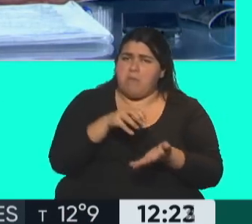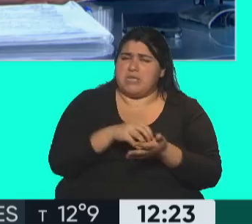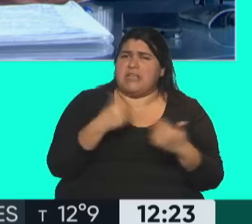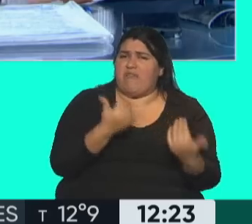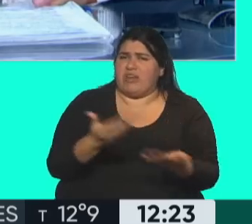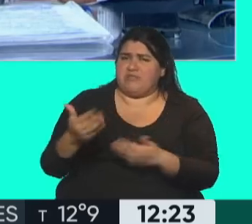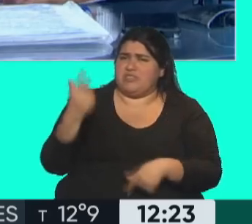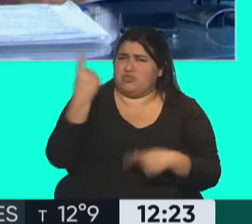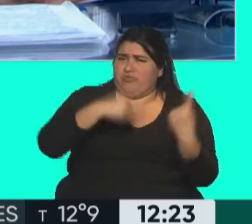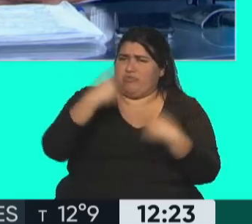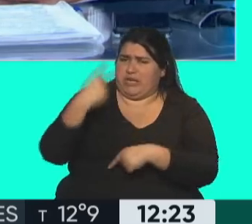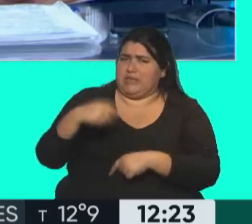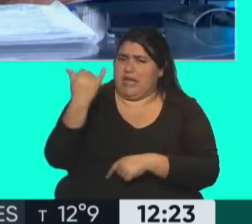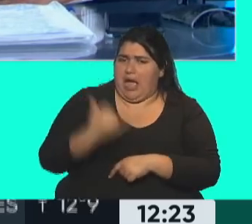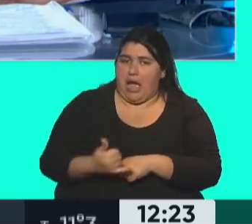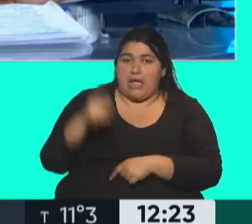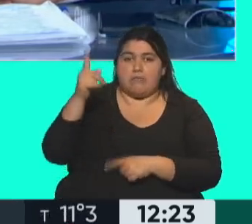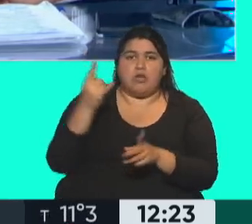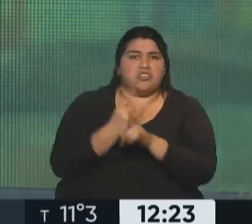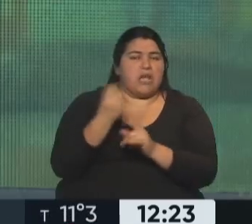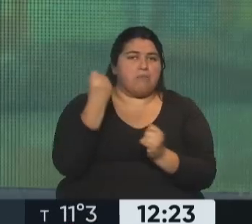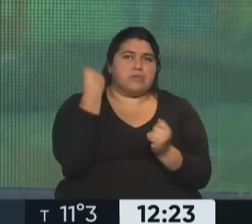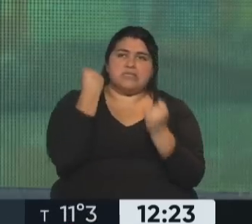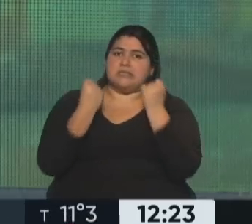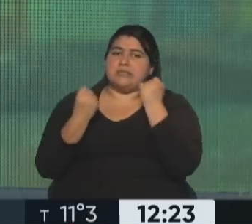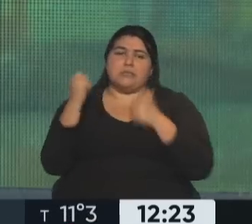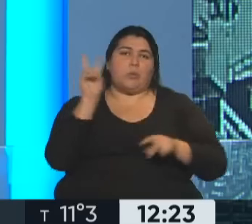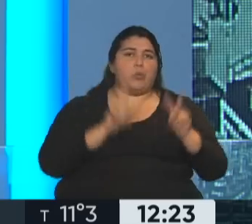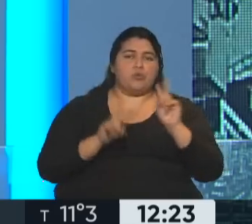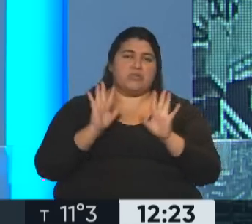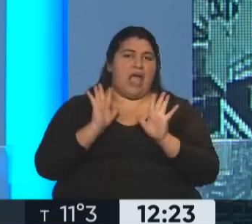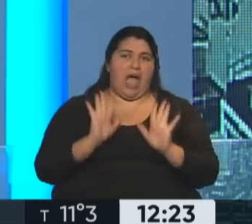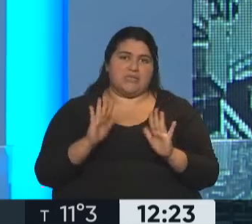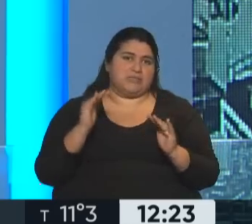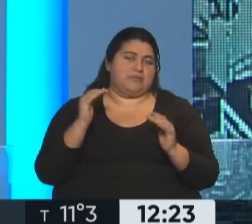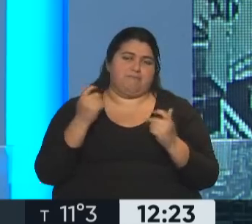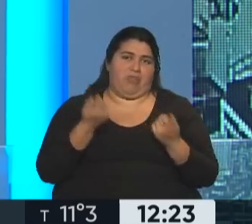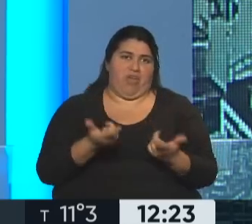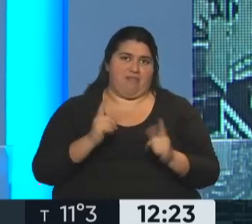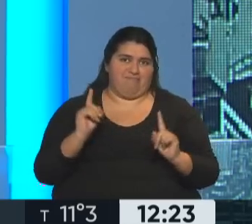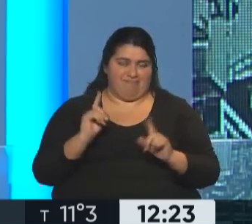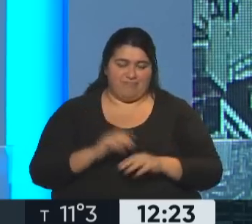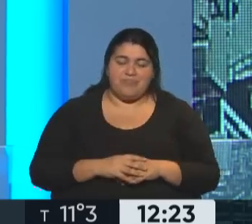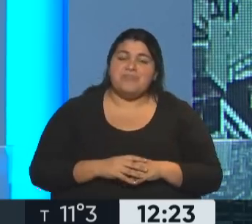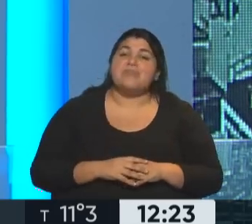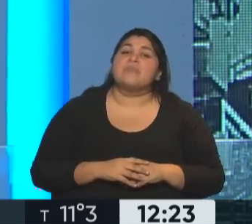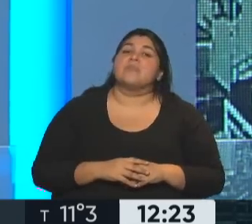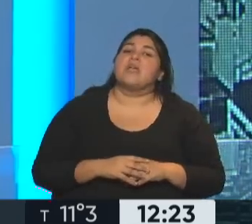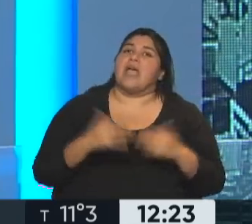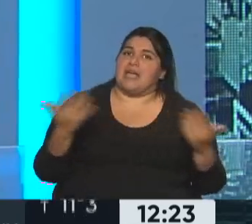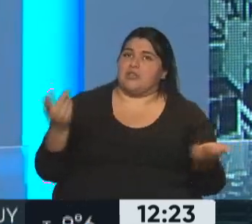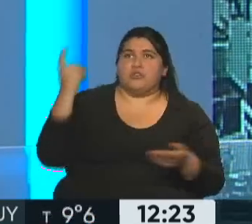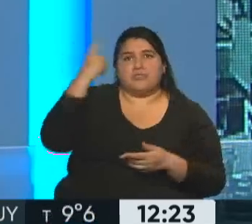pero retasación bastante la elección es la solidaridad así que vamos a ver cómo se da esto por la idea es esto hacer el número